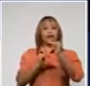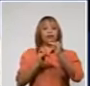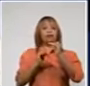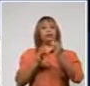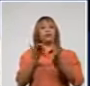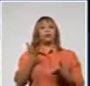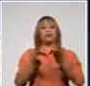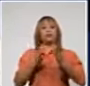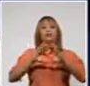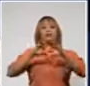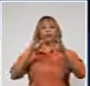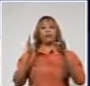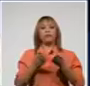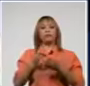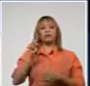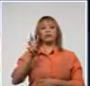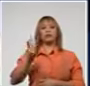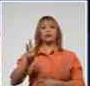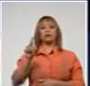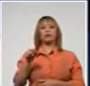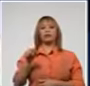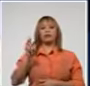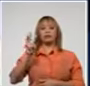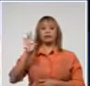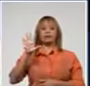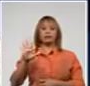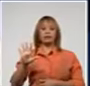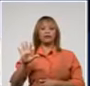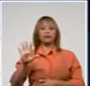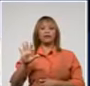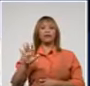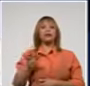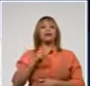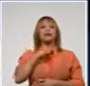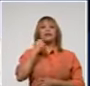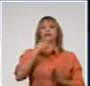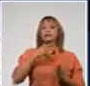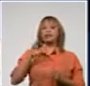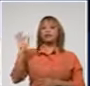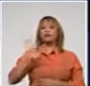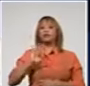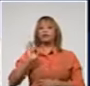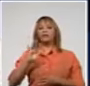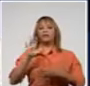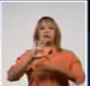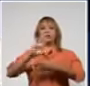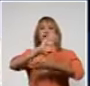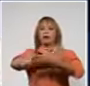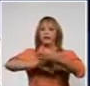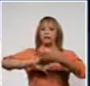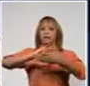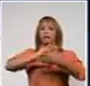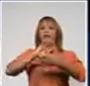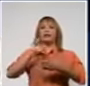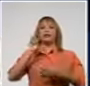es de 3,35, y a la letalidad de la región de las Américas, que es de